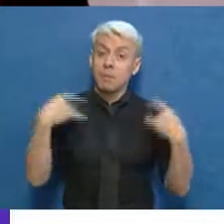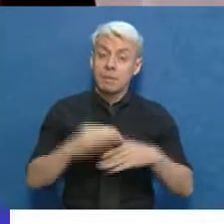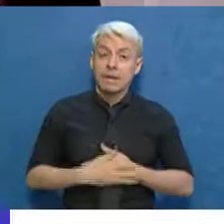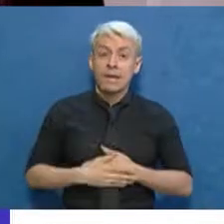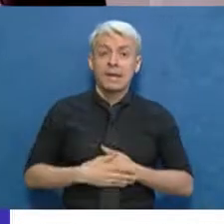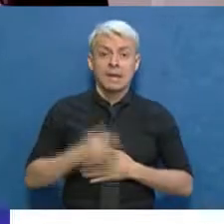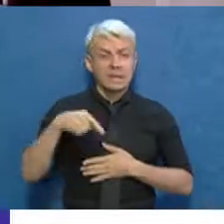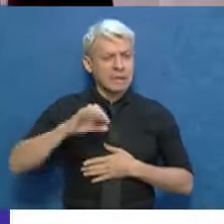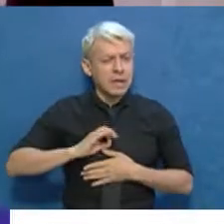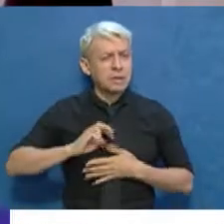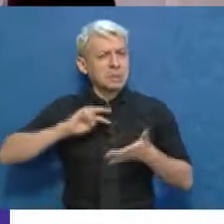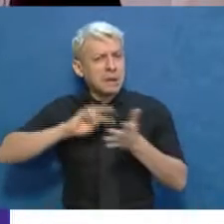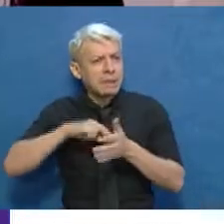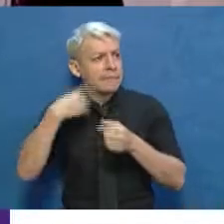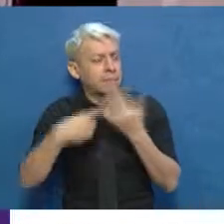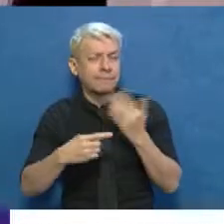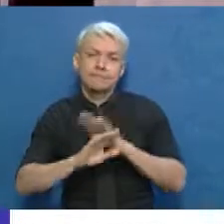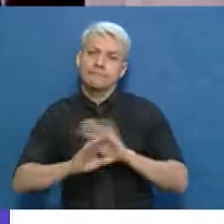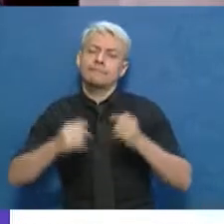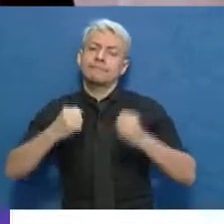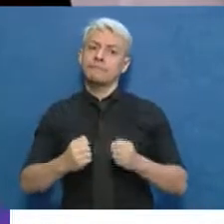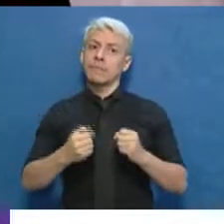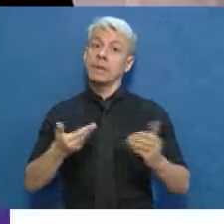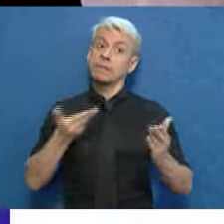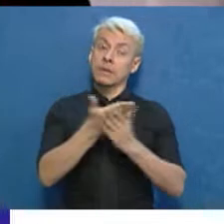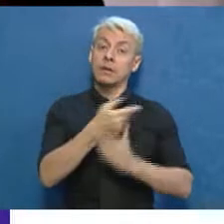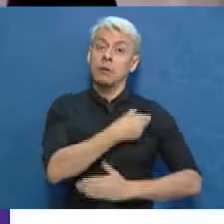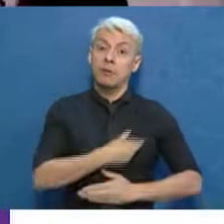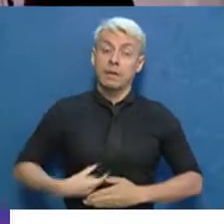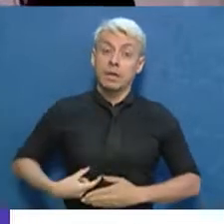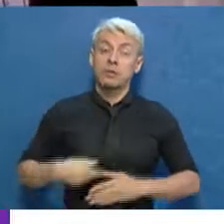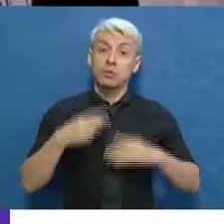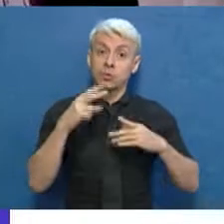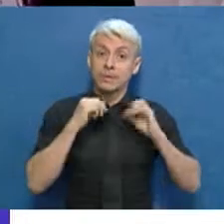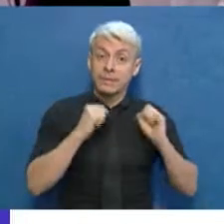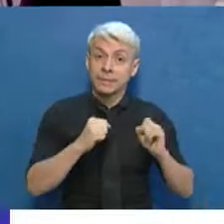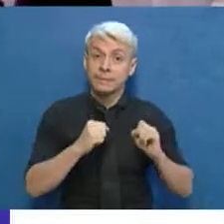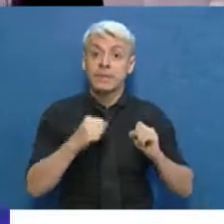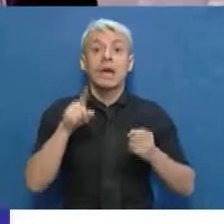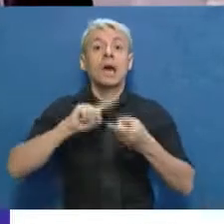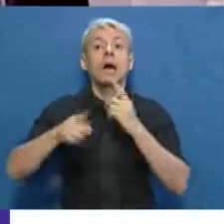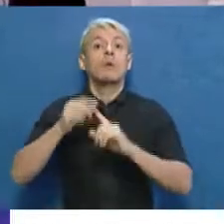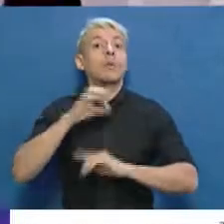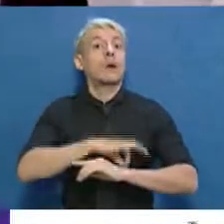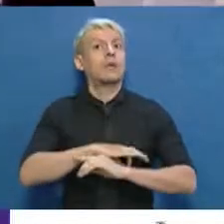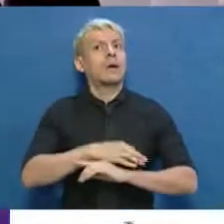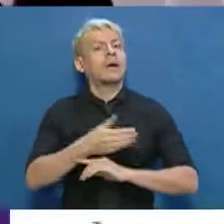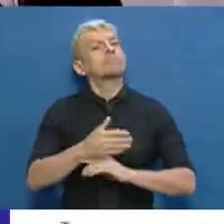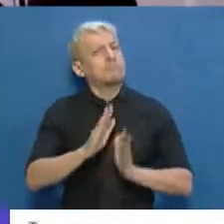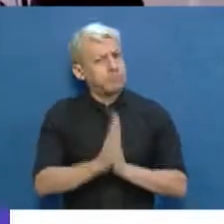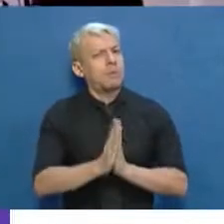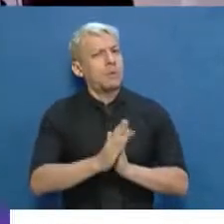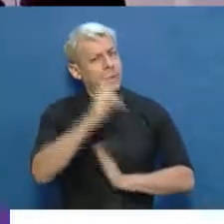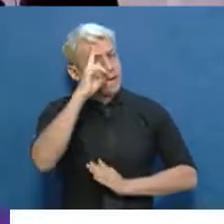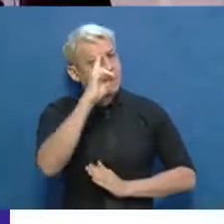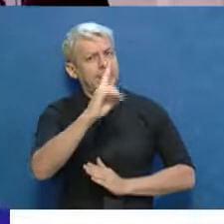año, le exigimos al gobierno y a la subsecretaría que no diera por fracasada la paritaria salarial, que tuvieran el respeto, por lo